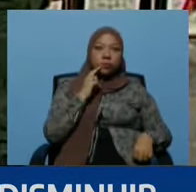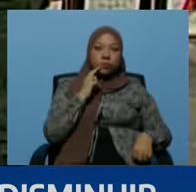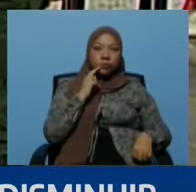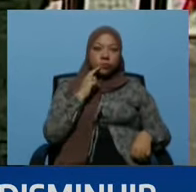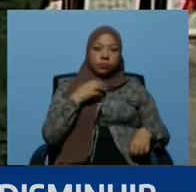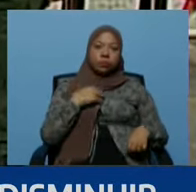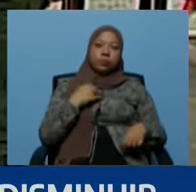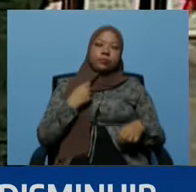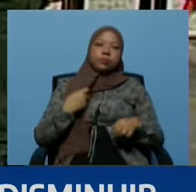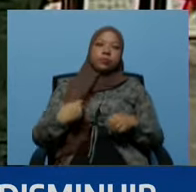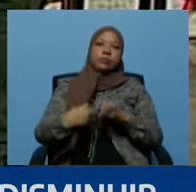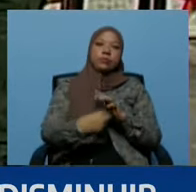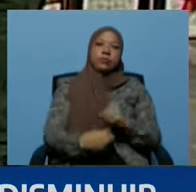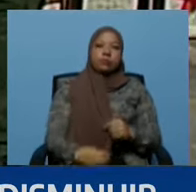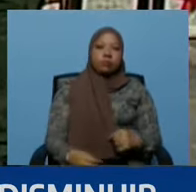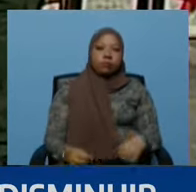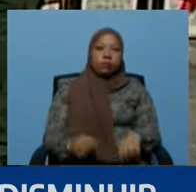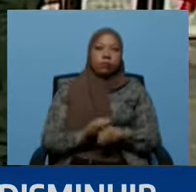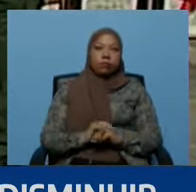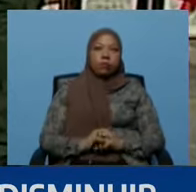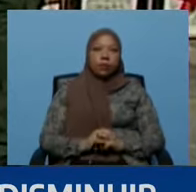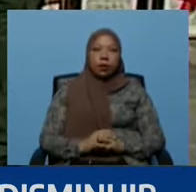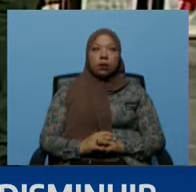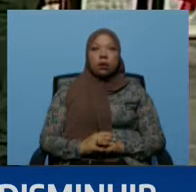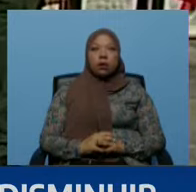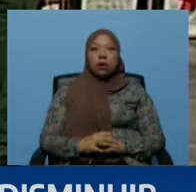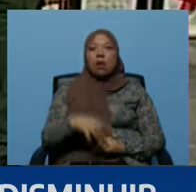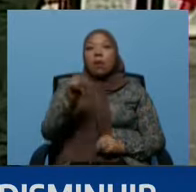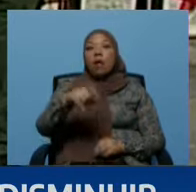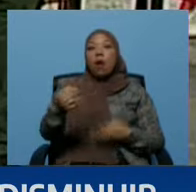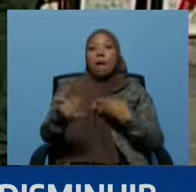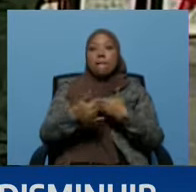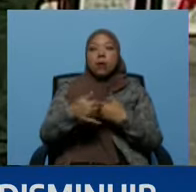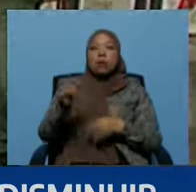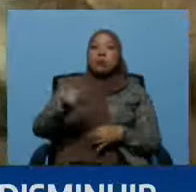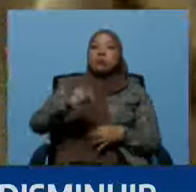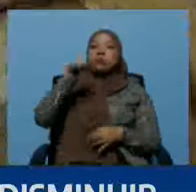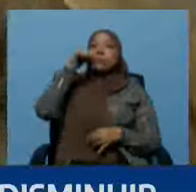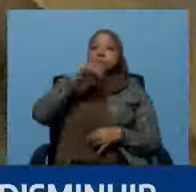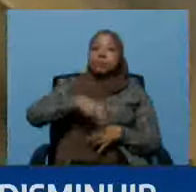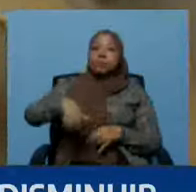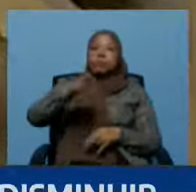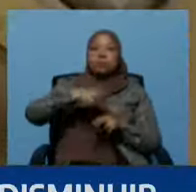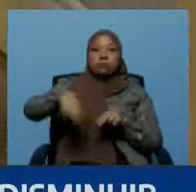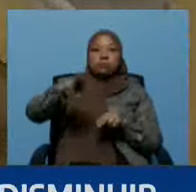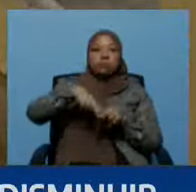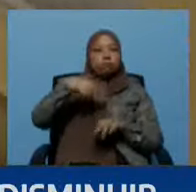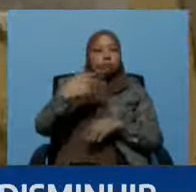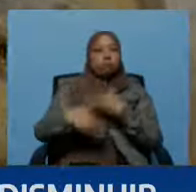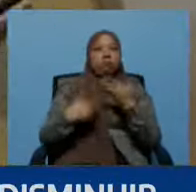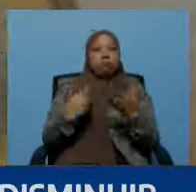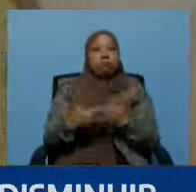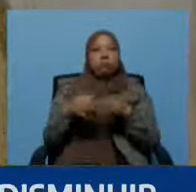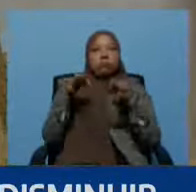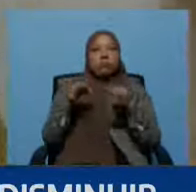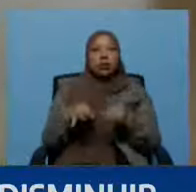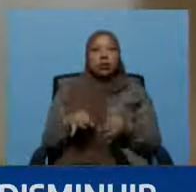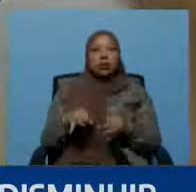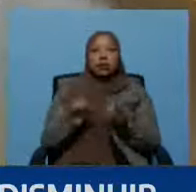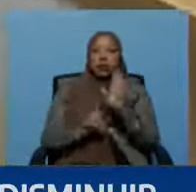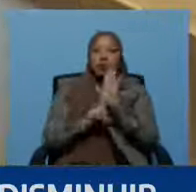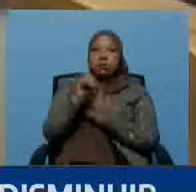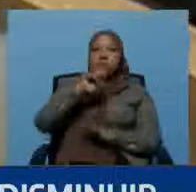quiere plantearse como una pausa necesaria para que los niños y niñas